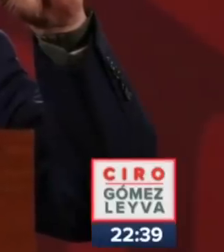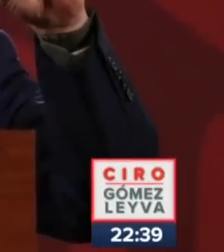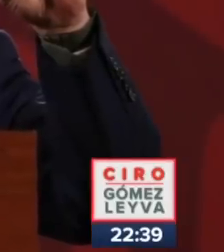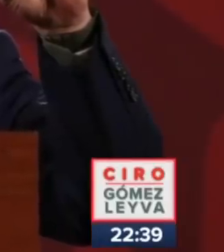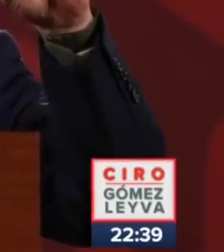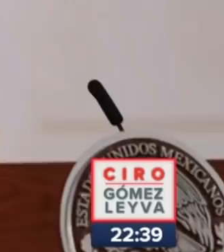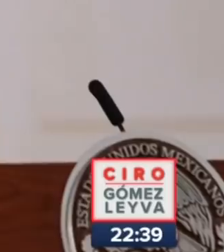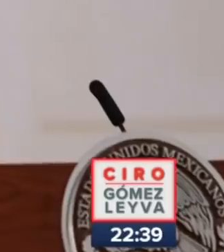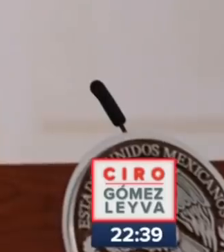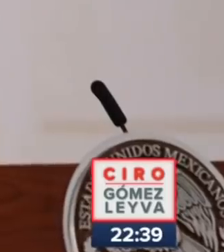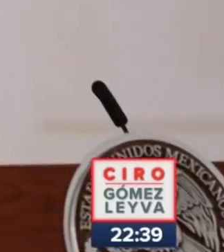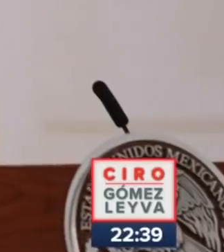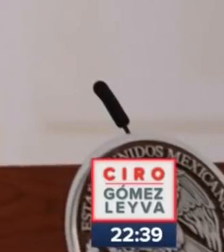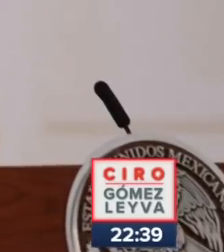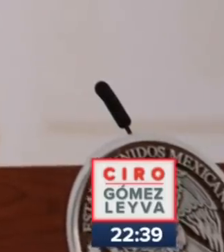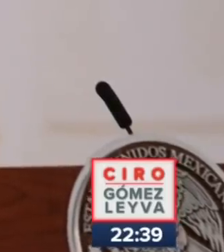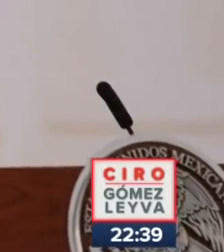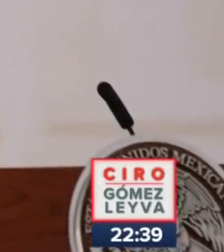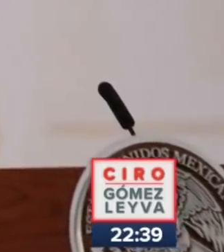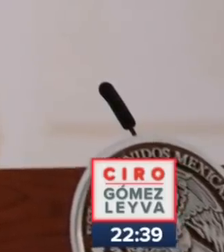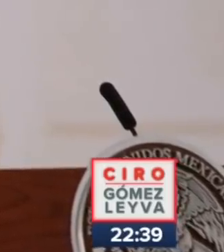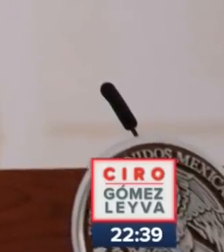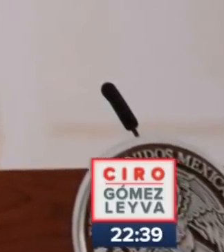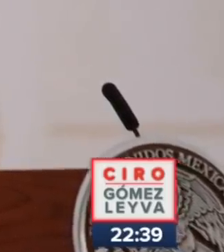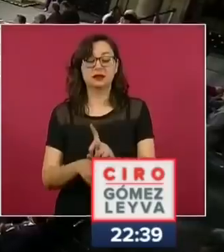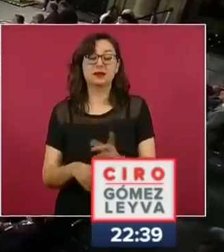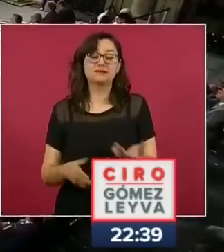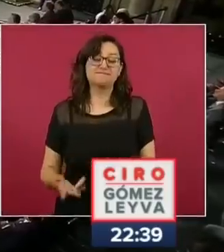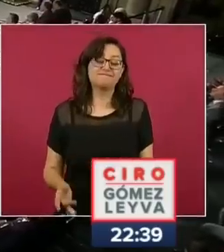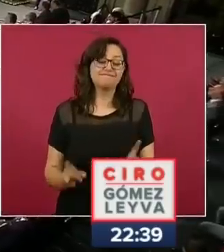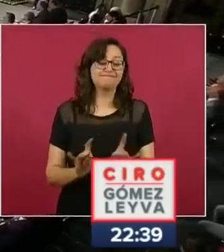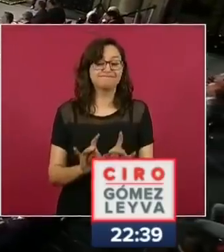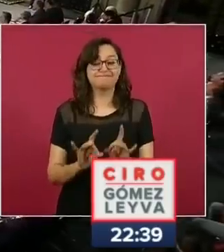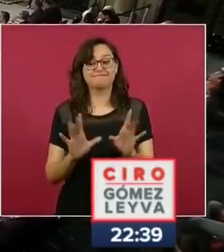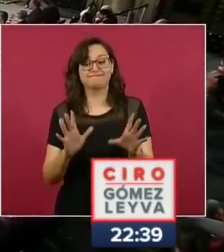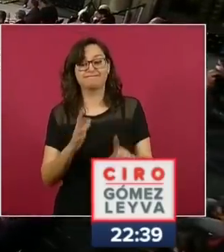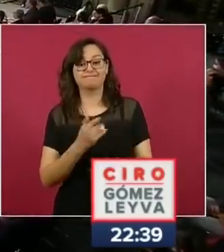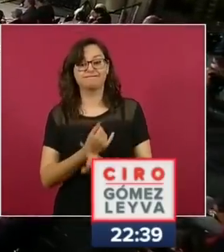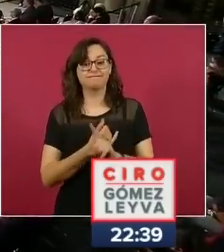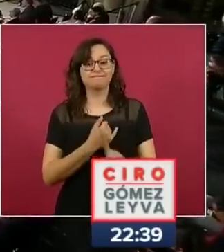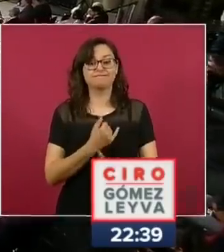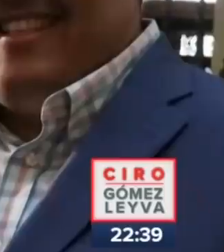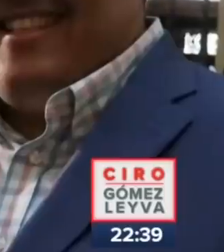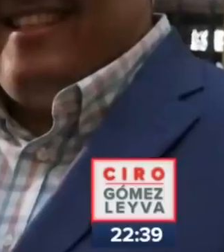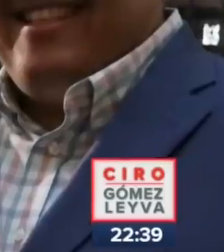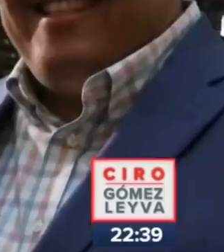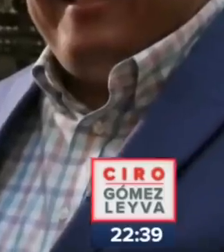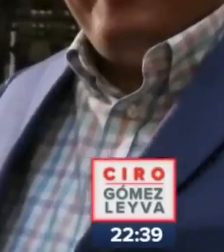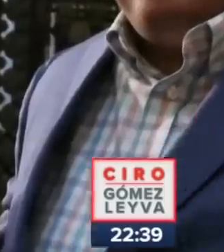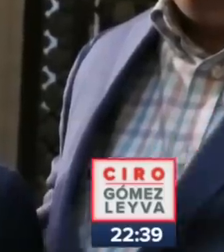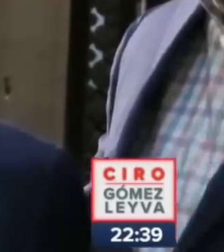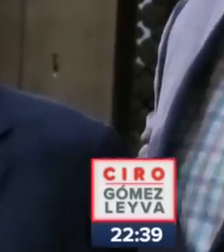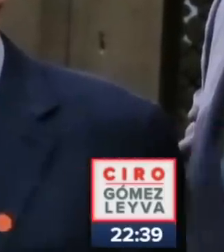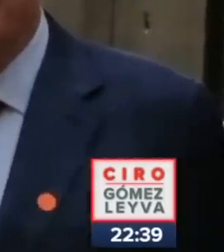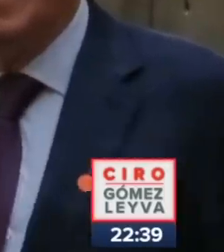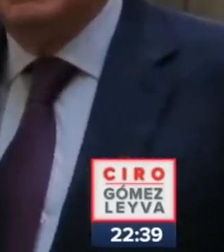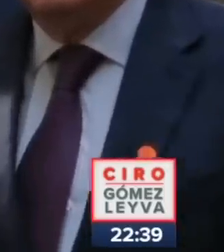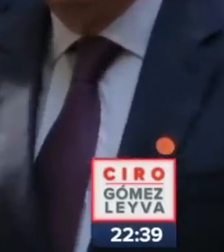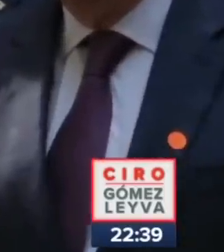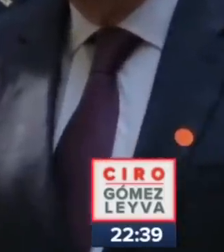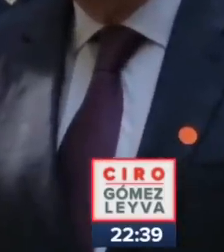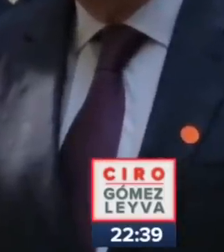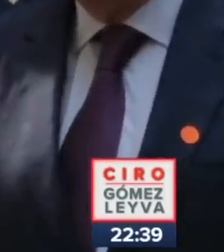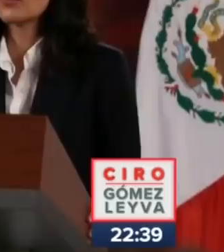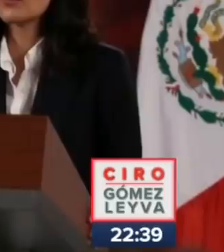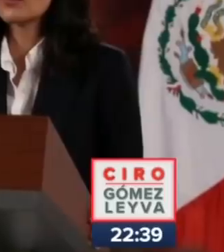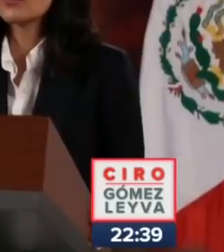para evitar el motín emocional que aseguró le harían los medios si no contestaba preguntas, el presidente invitó a los empresarios a